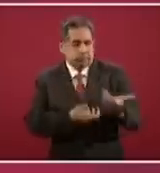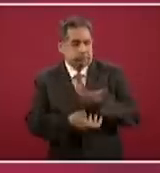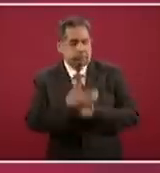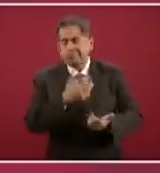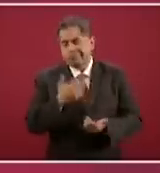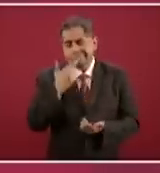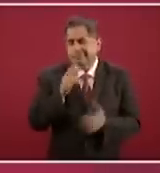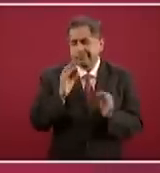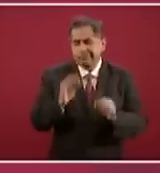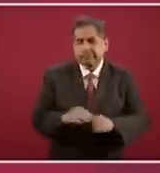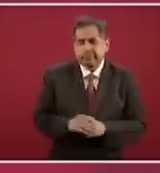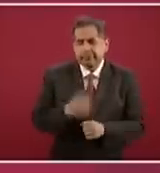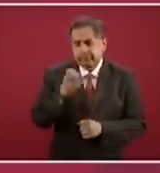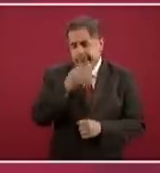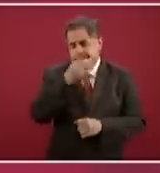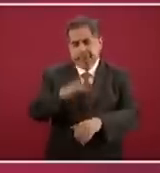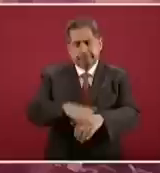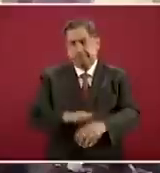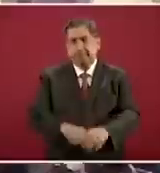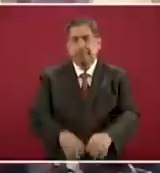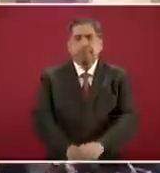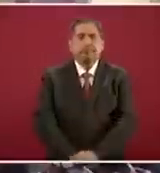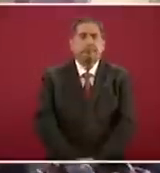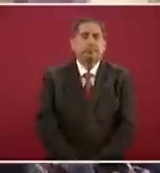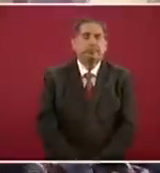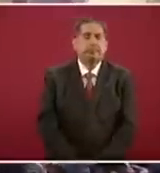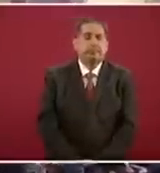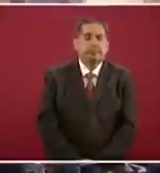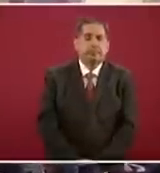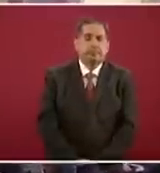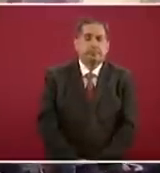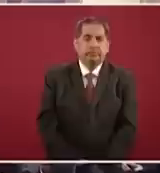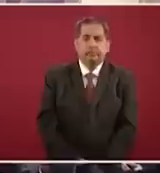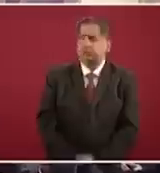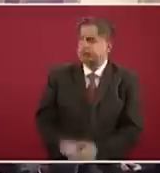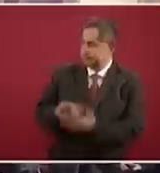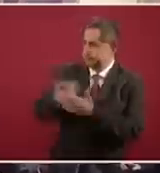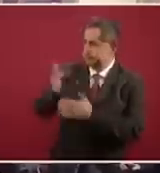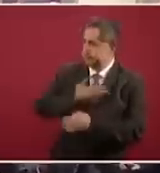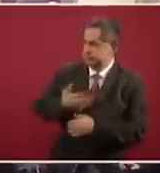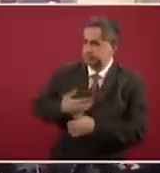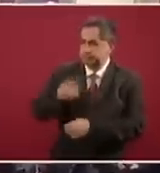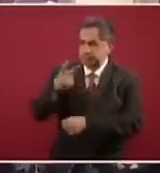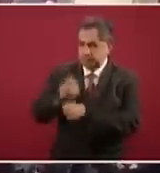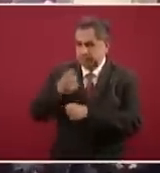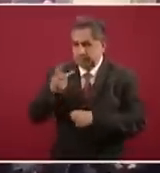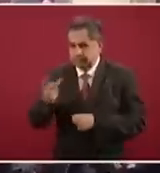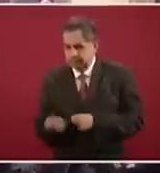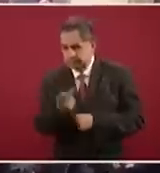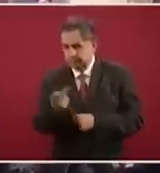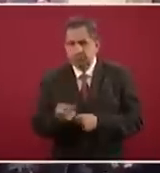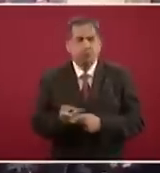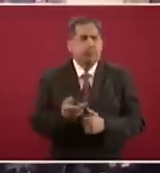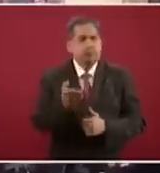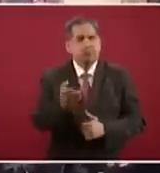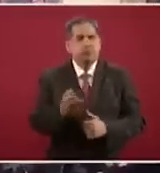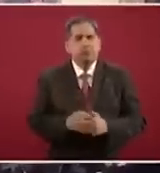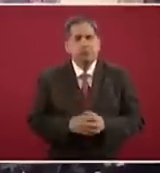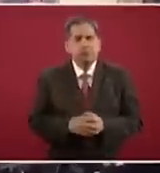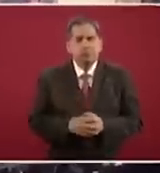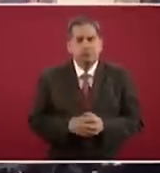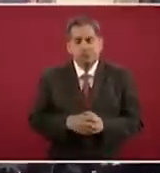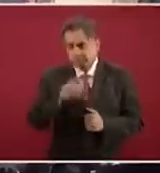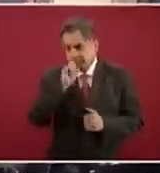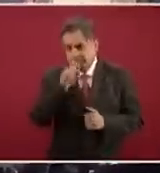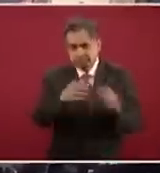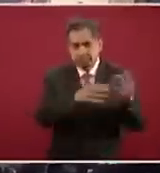comerciales. Eso es lo que puedo comentar. Gracias, presidente. Segundo tema que le quiero plantear, y a